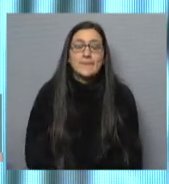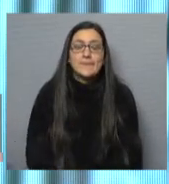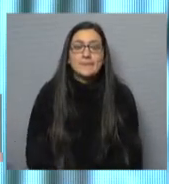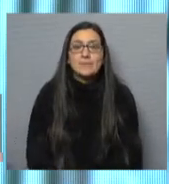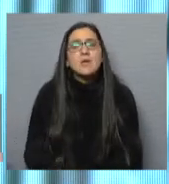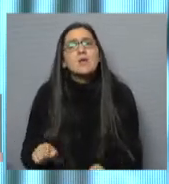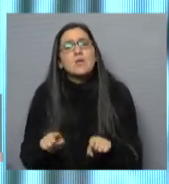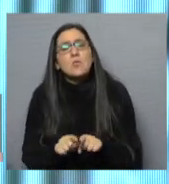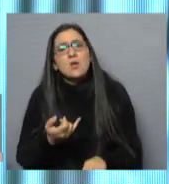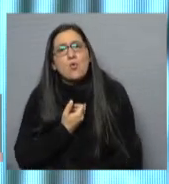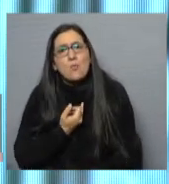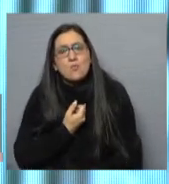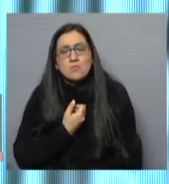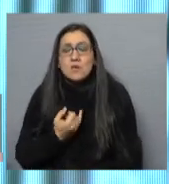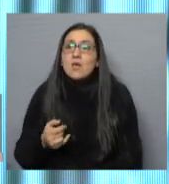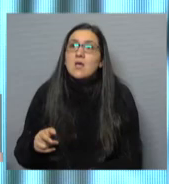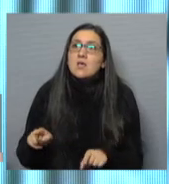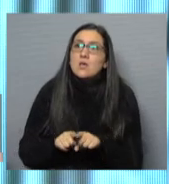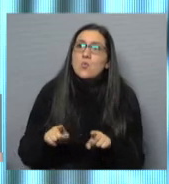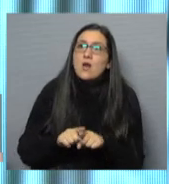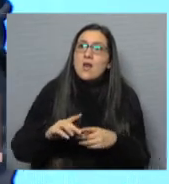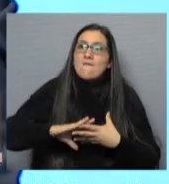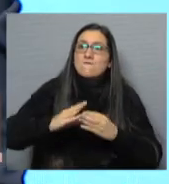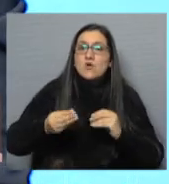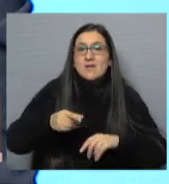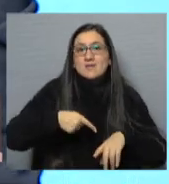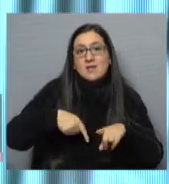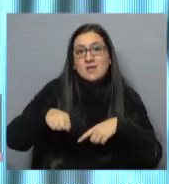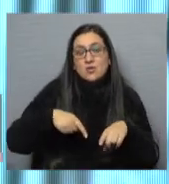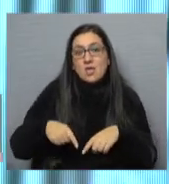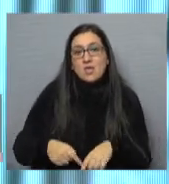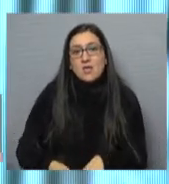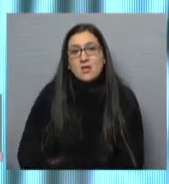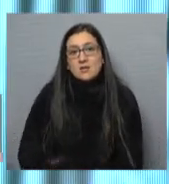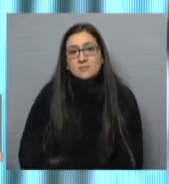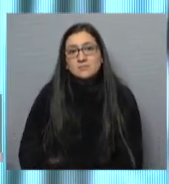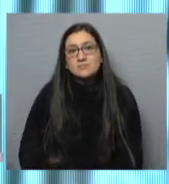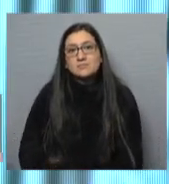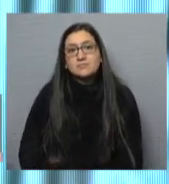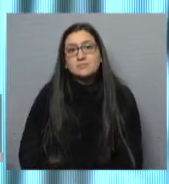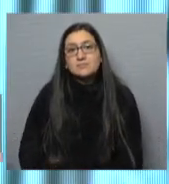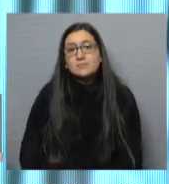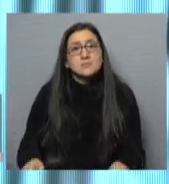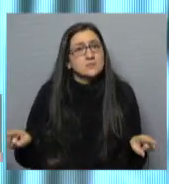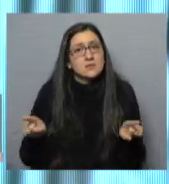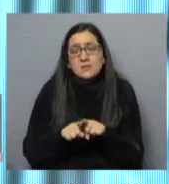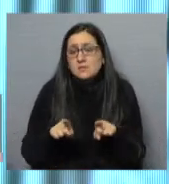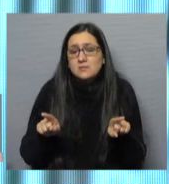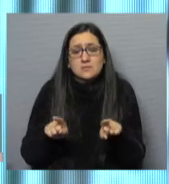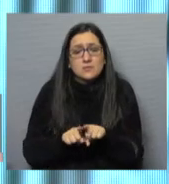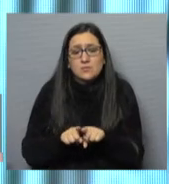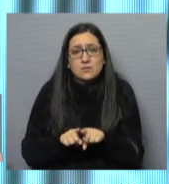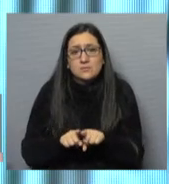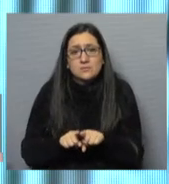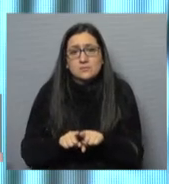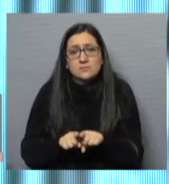sentido? En la forma en que igual, está gestionada. ¿Puede ser igual para mejor o igual para peor? No. Es decir, estar igual es atrasarse,